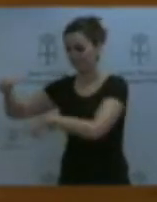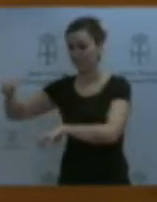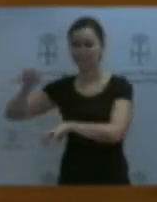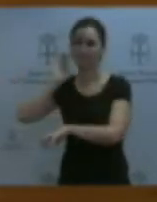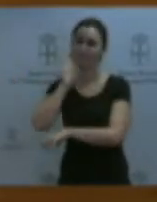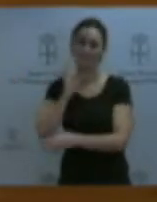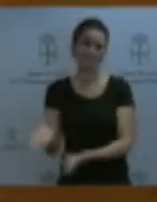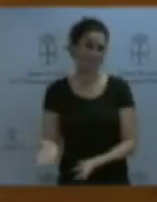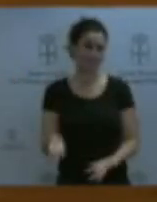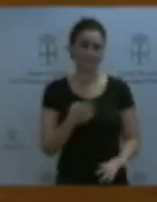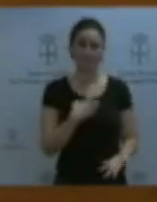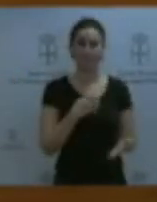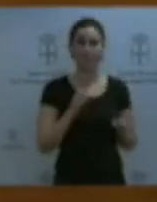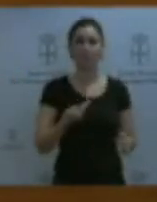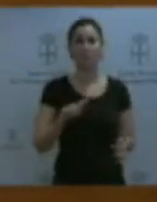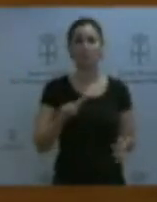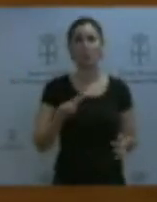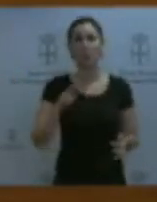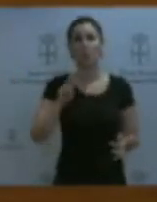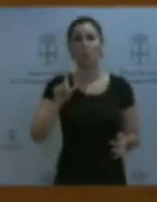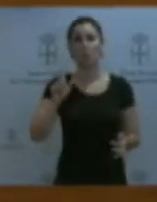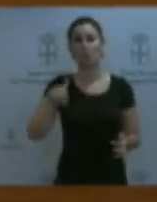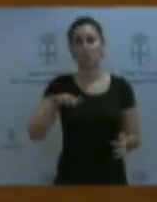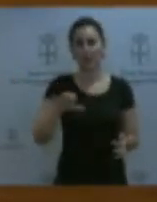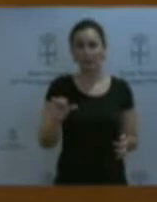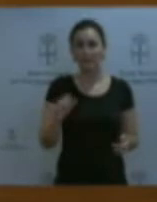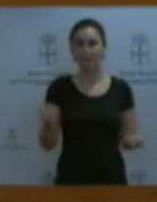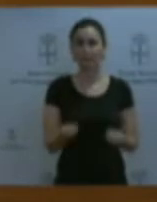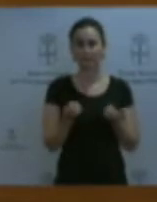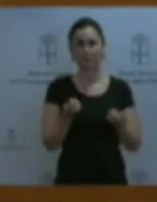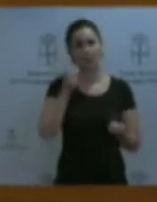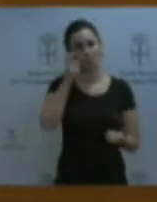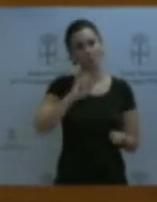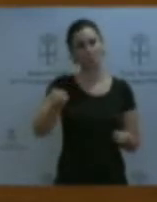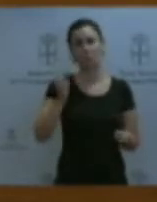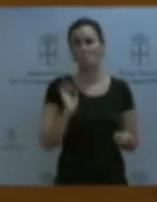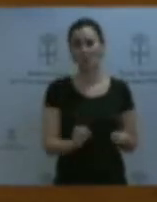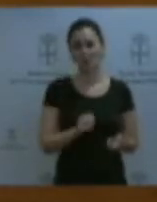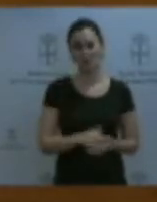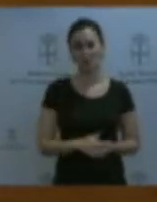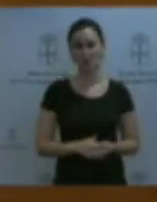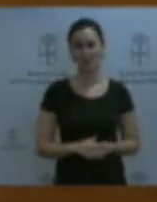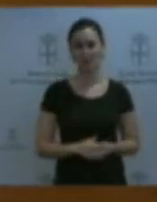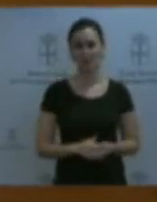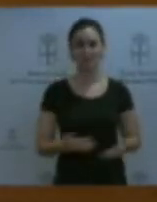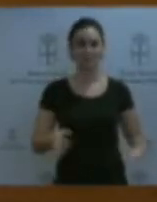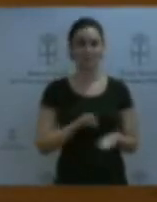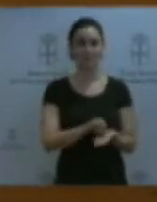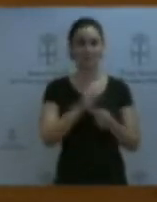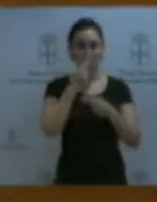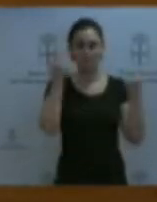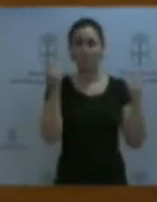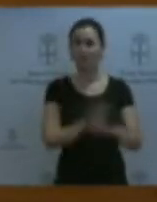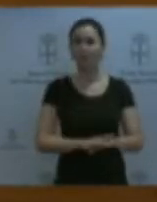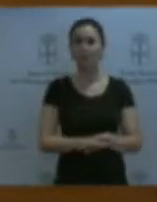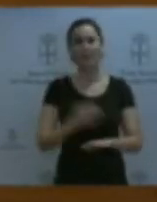también otros pueblos tienen situaciones similares. Los servicios públicos básicos se deben de adecuar a la carga de